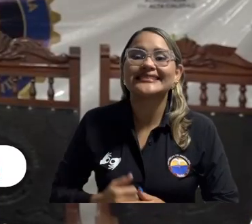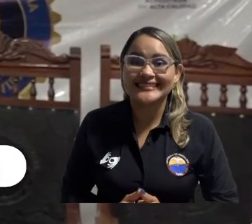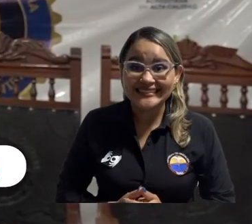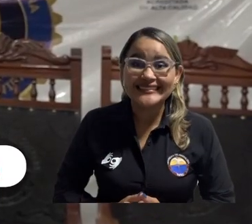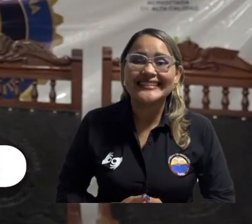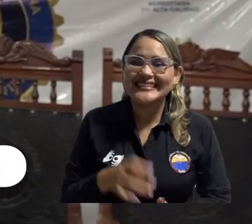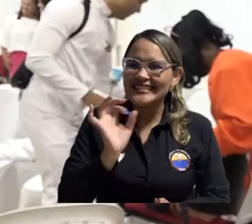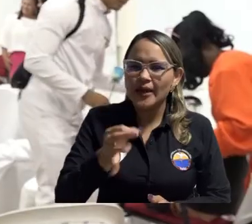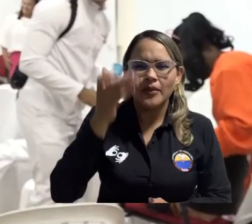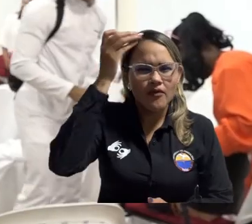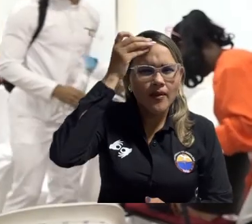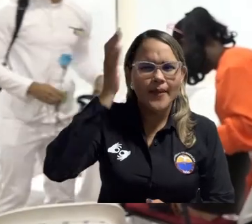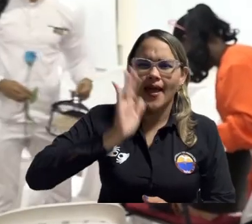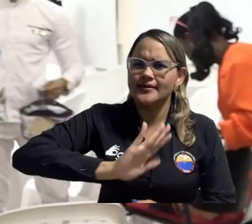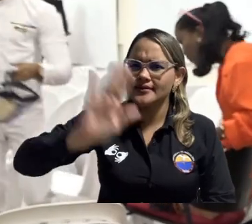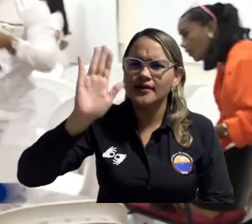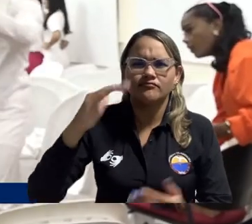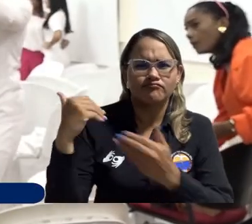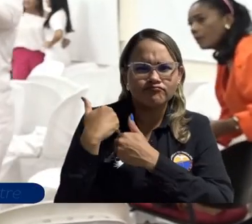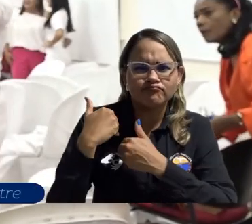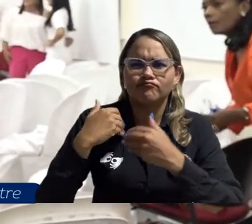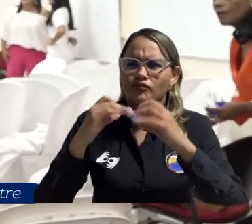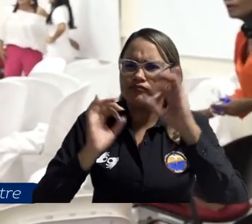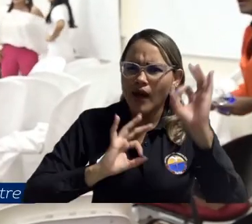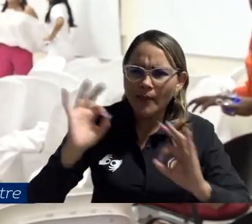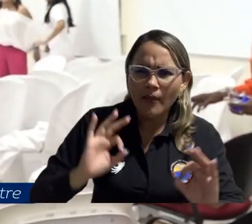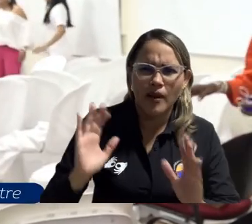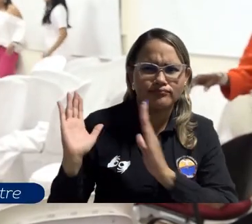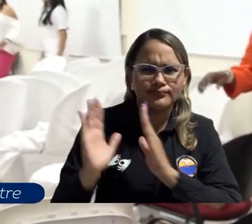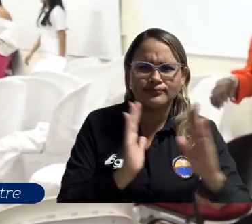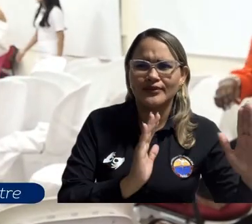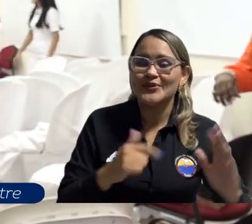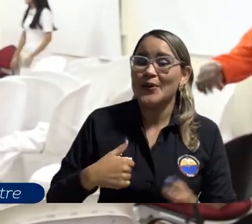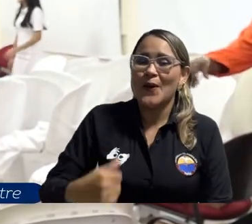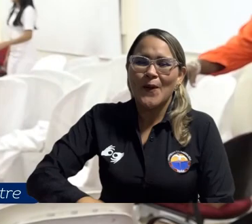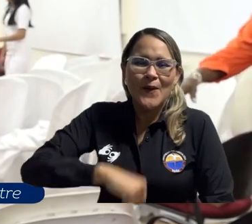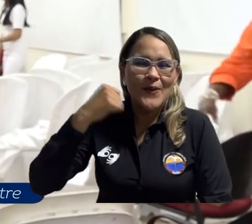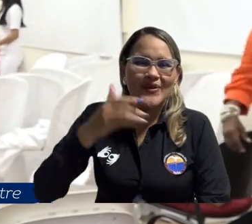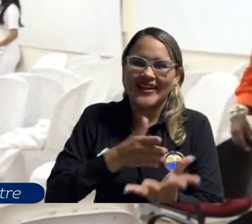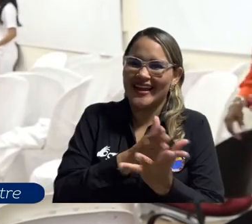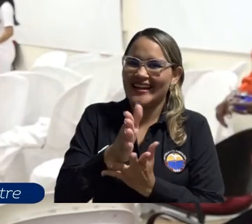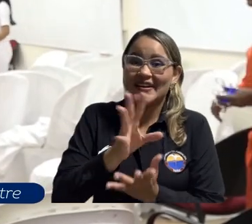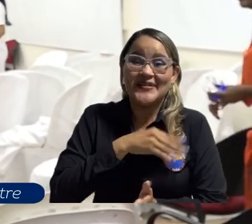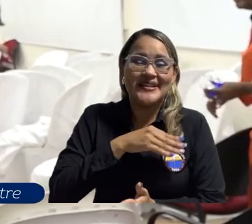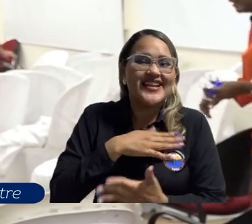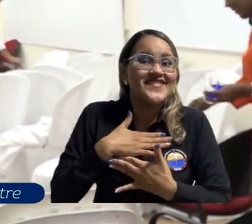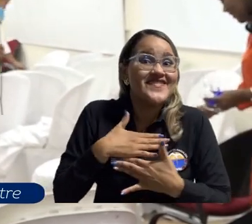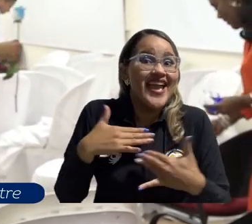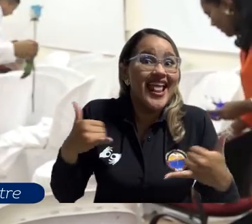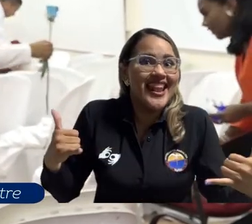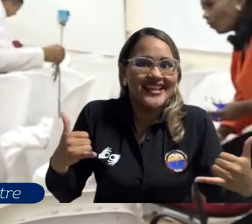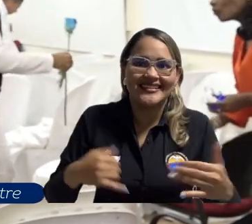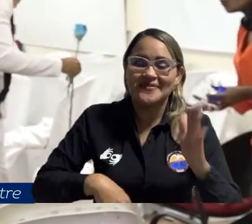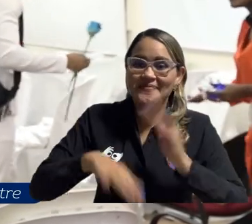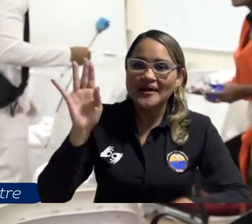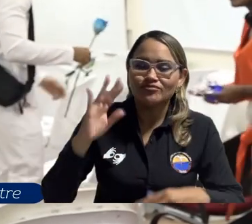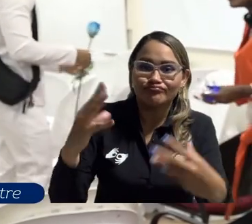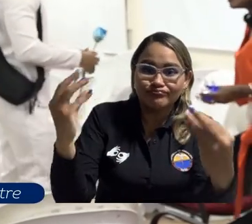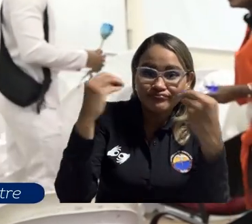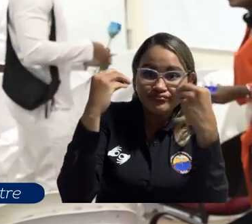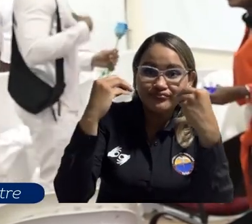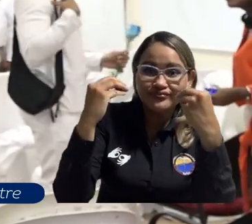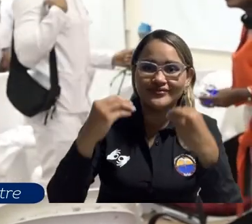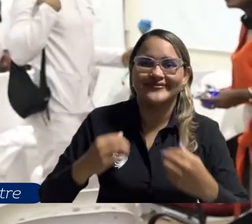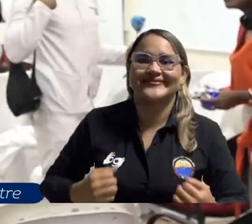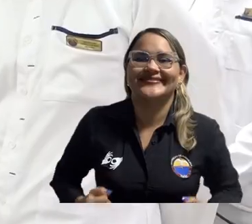mejores universidades. Que el programa de enfermería sea reconocido siempre por su organización, por su eficiencia. Entonces me siento muy orgullosa de mi programa, me